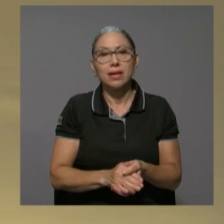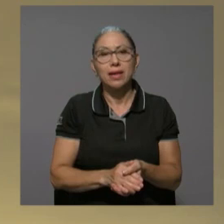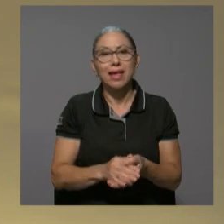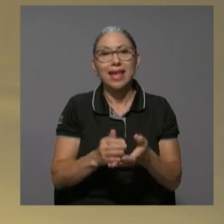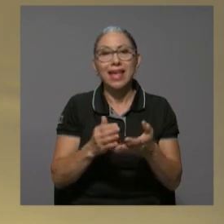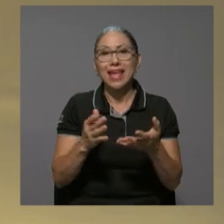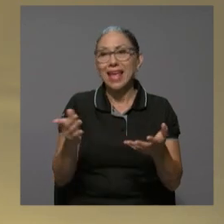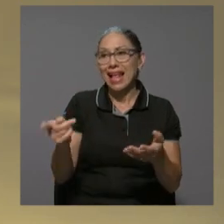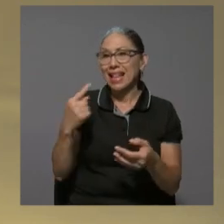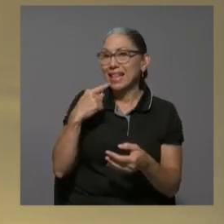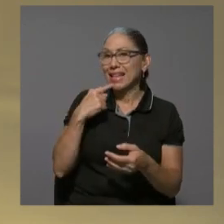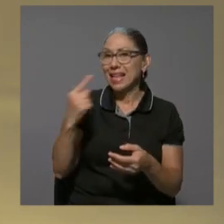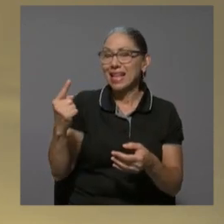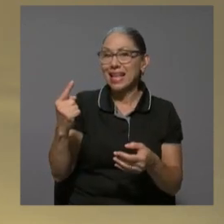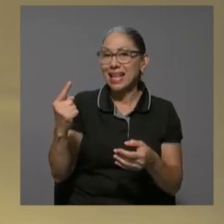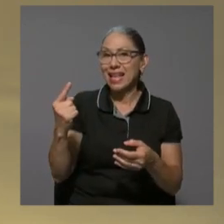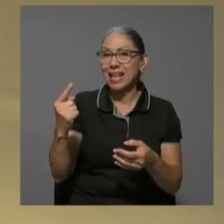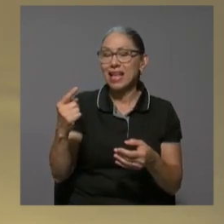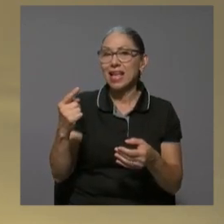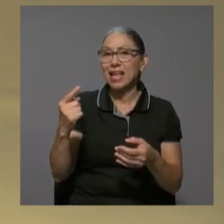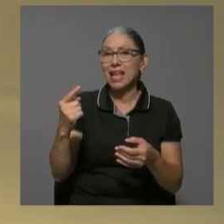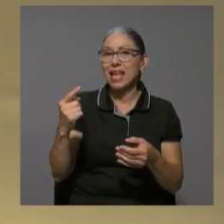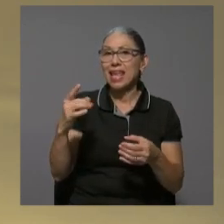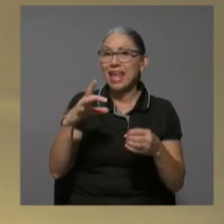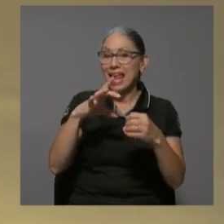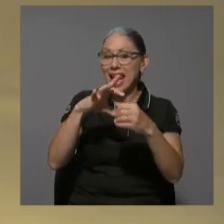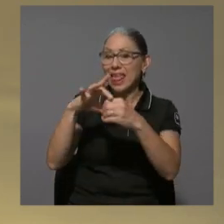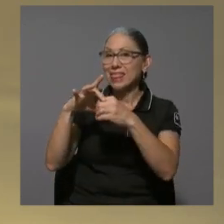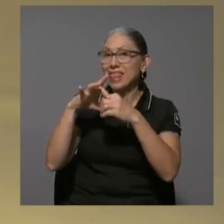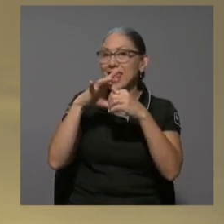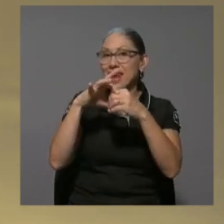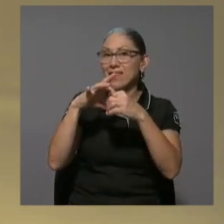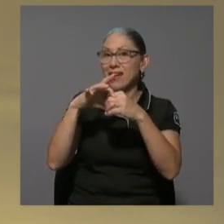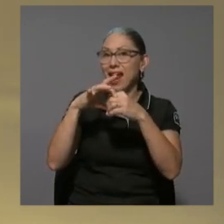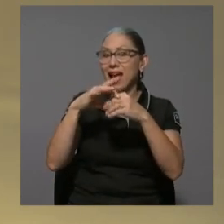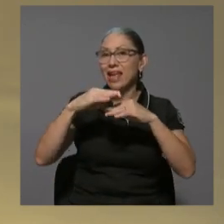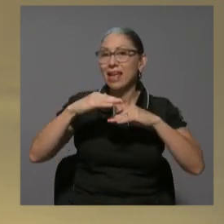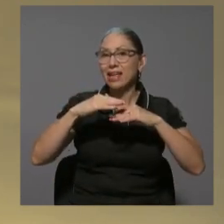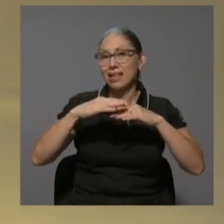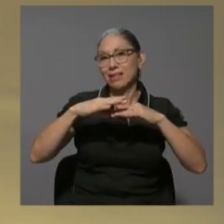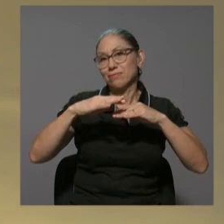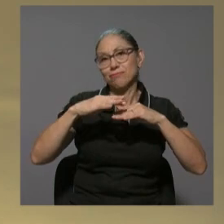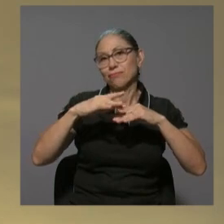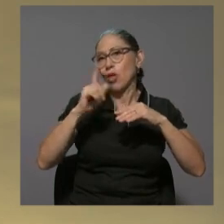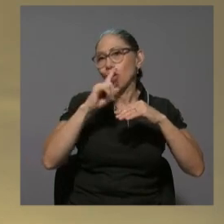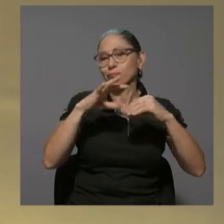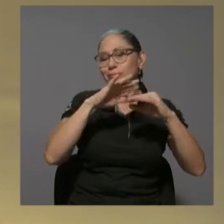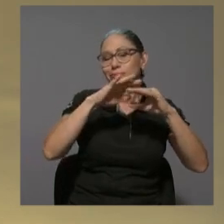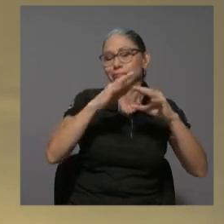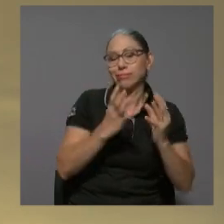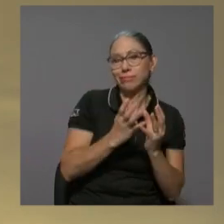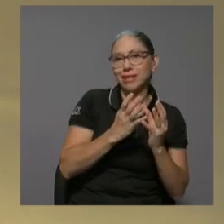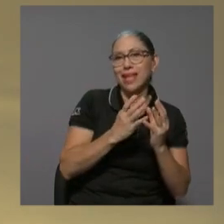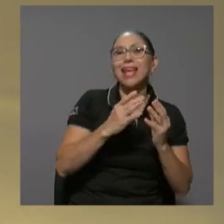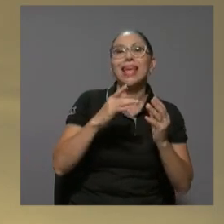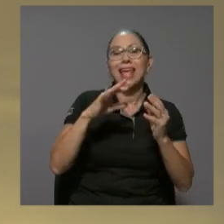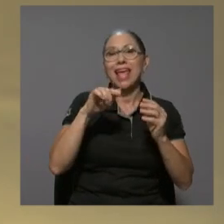la Tierra es plana, lo afirmó un equipo de básquetbol. Entonces,